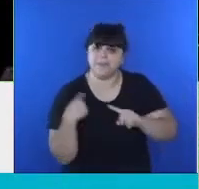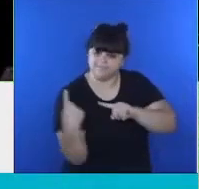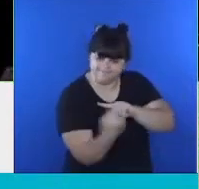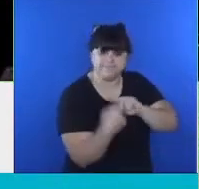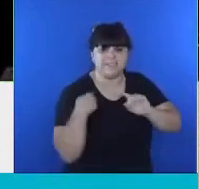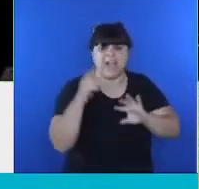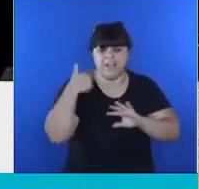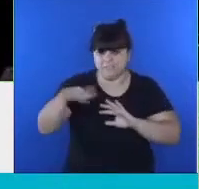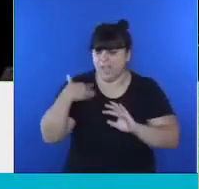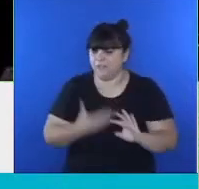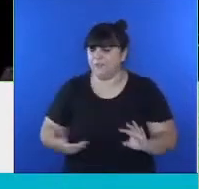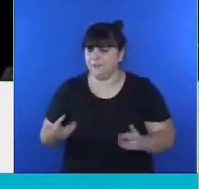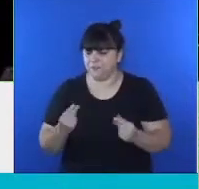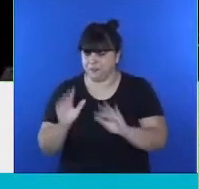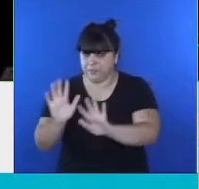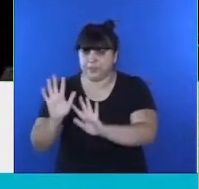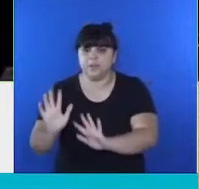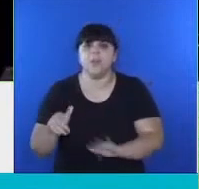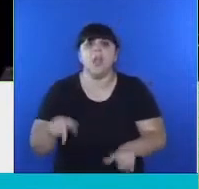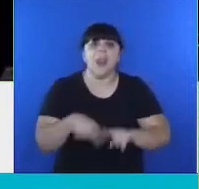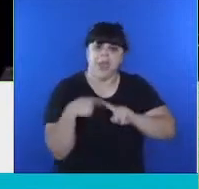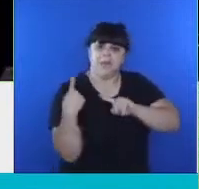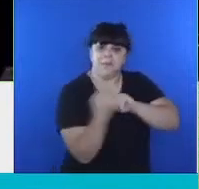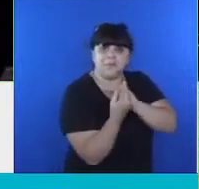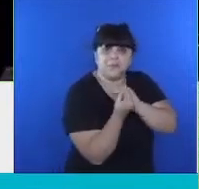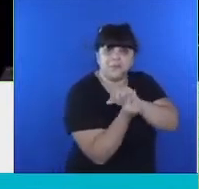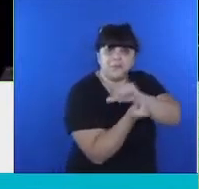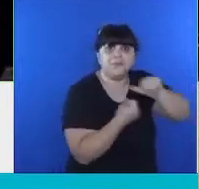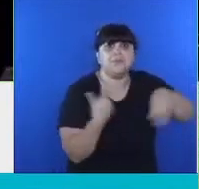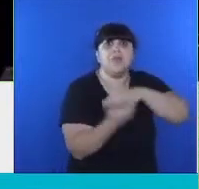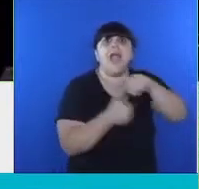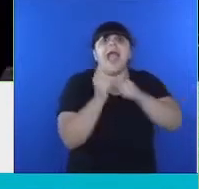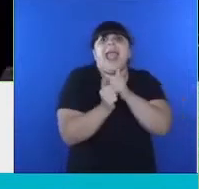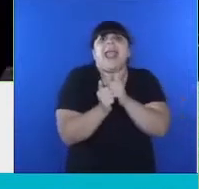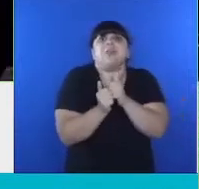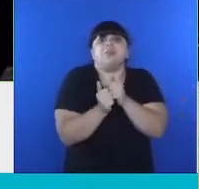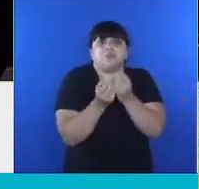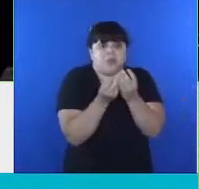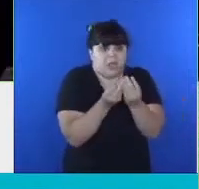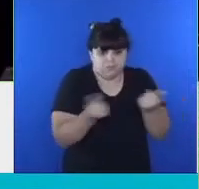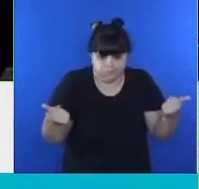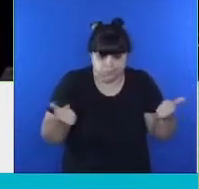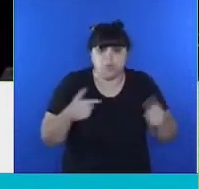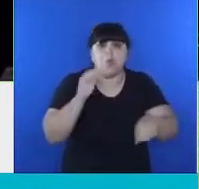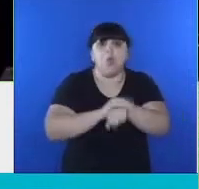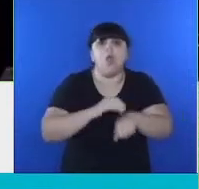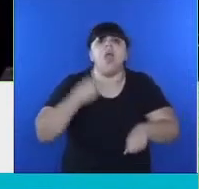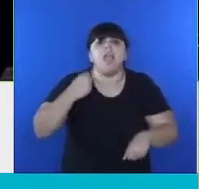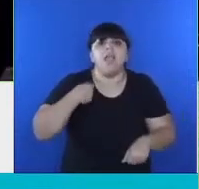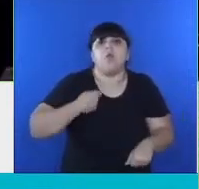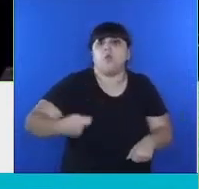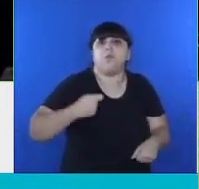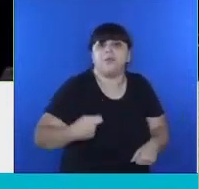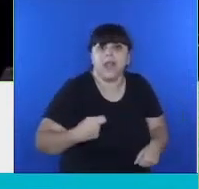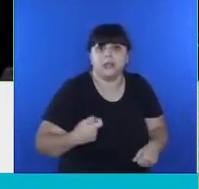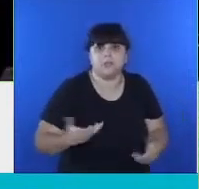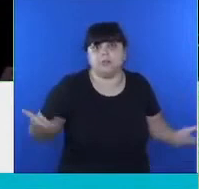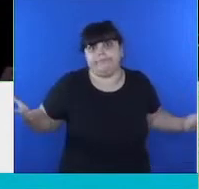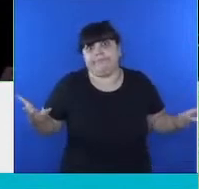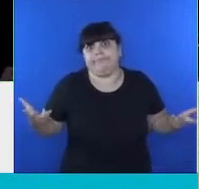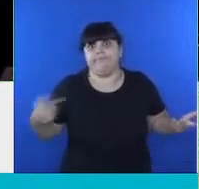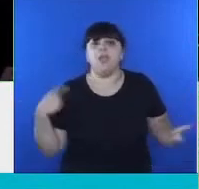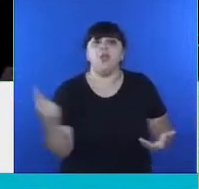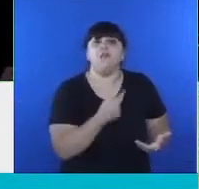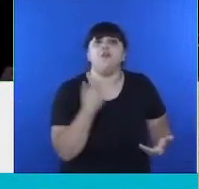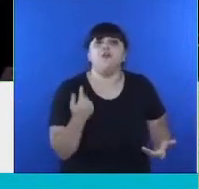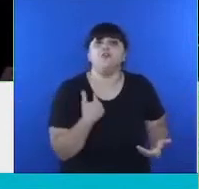terminando, presidente, la licuación industrial que hicieron con las jubilaciones. Claro, ¿cómo no vamos